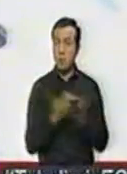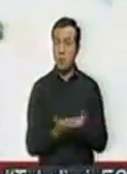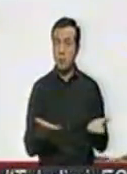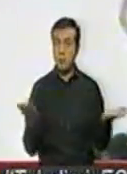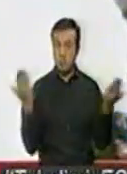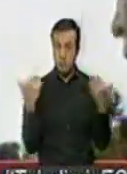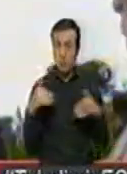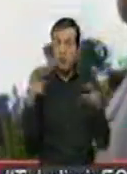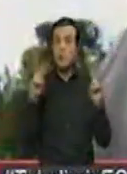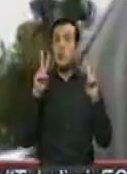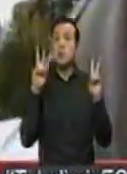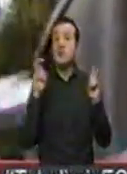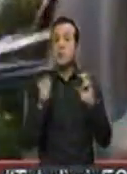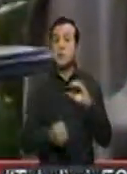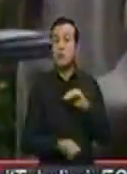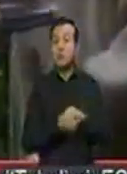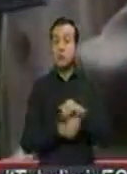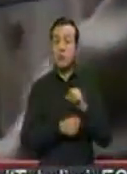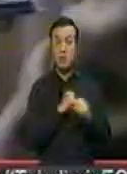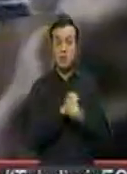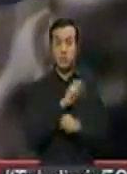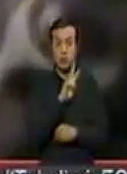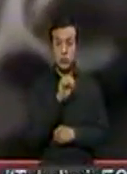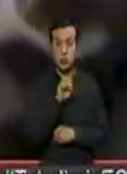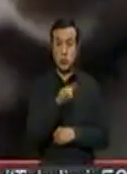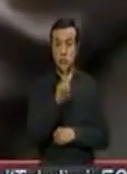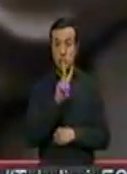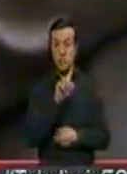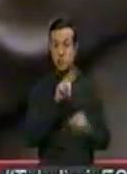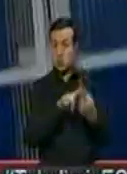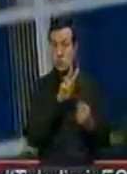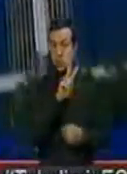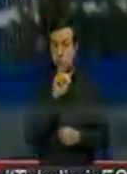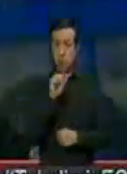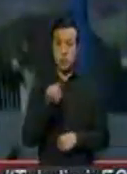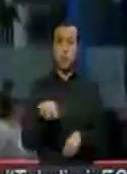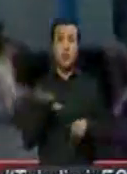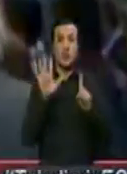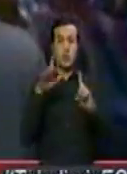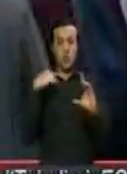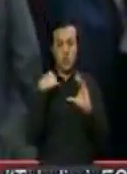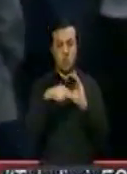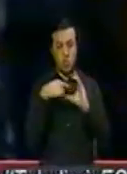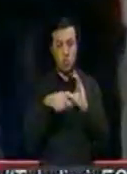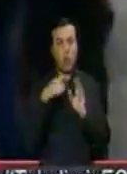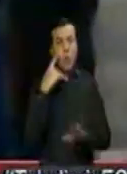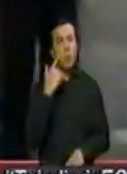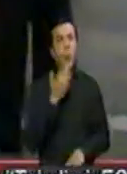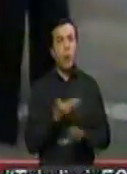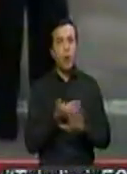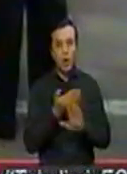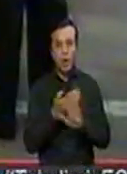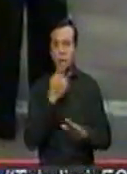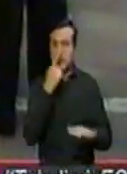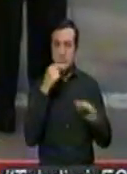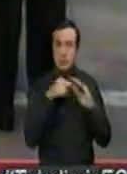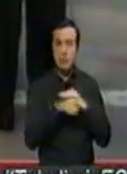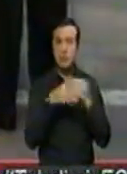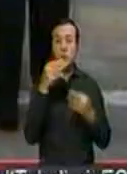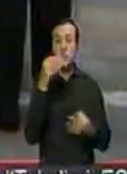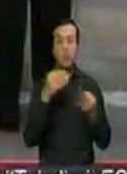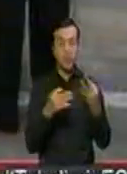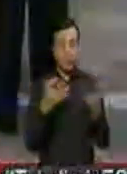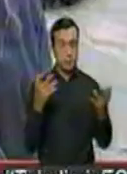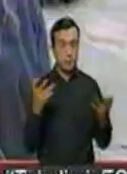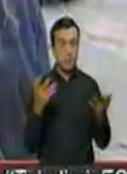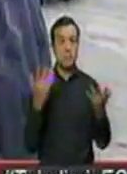apareció en el caso de sobornos 2012-2016, donde existían mails que demostrarían presuntas injerencias en la justicia,